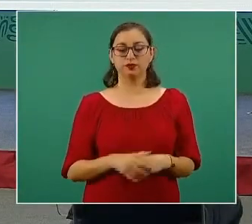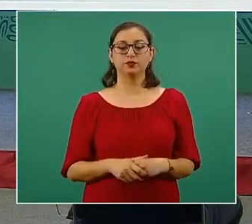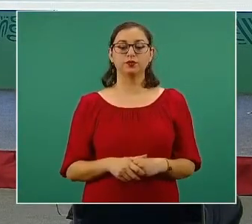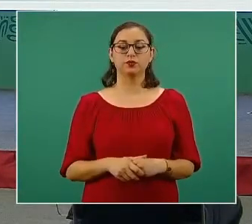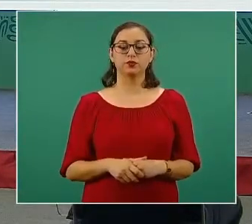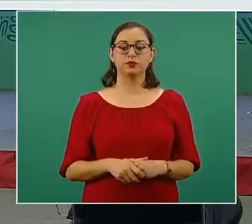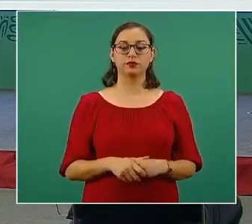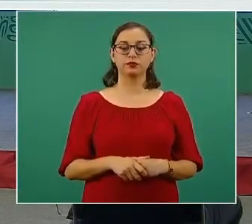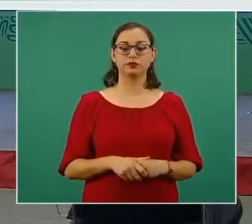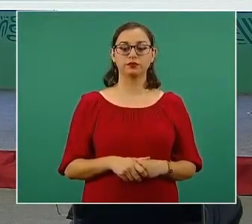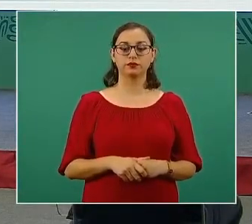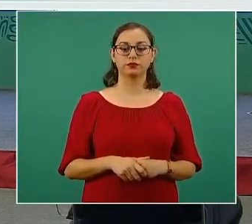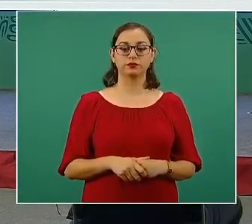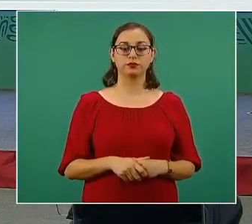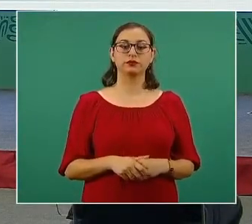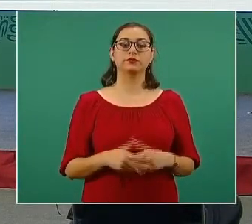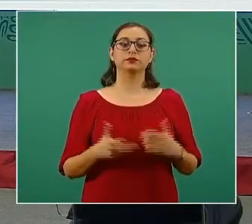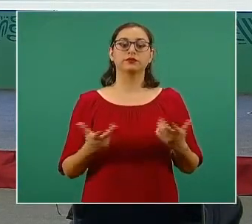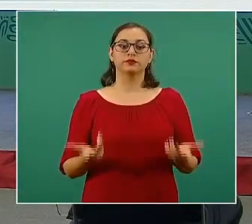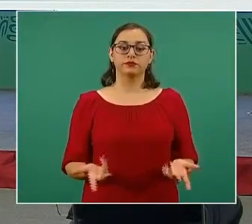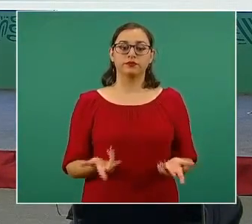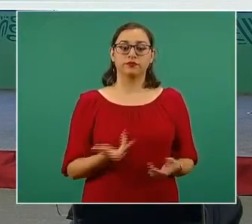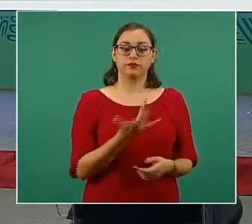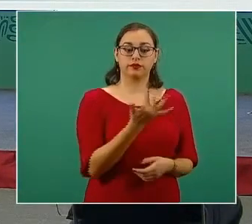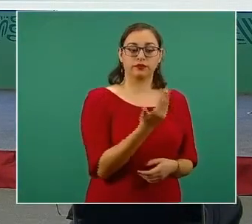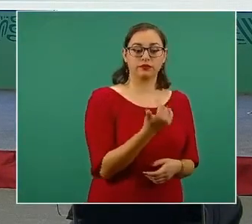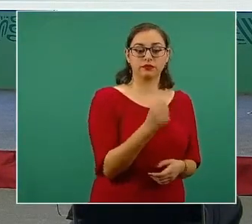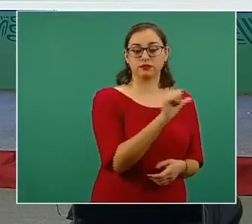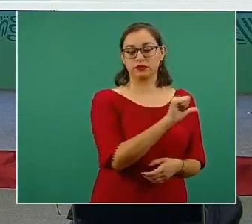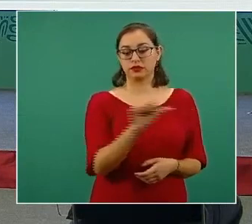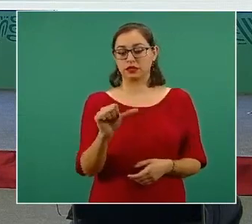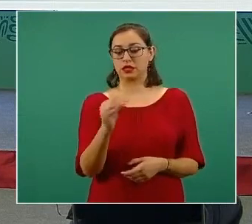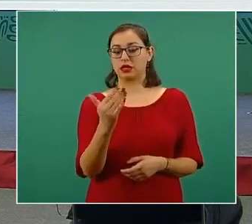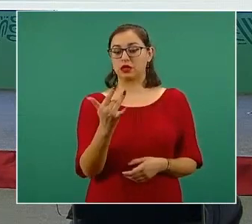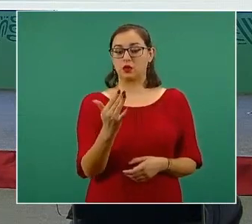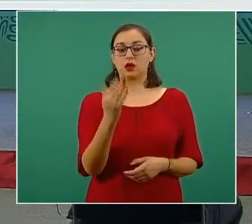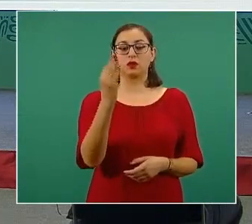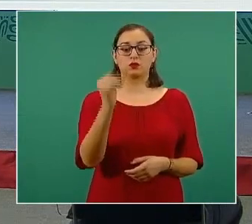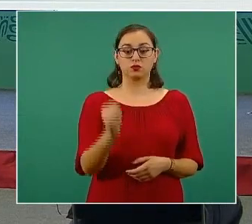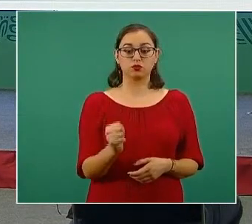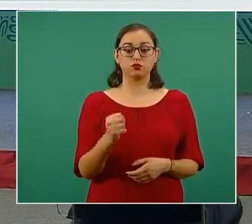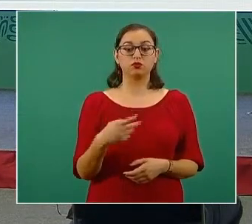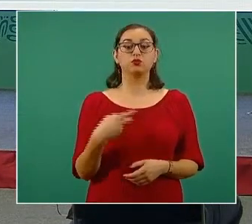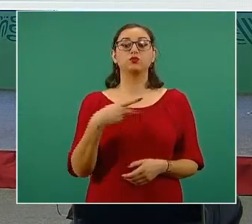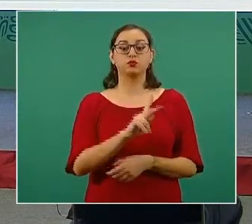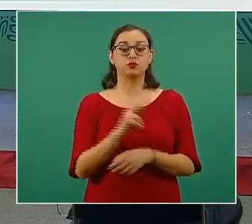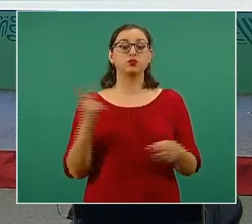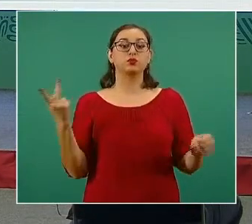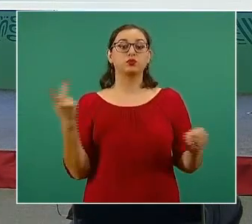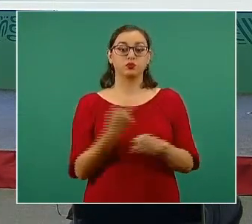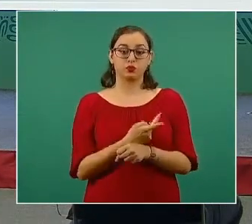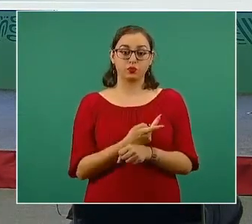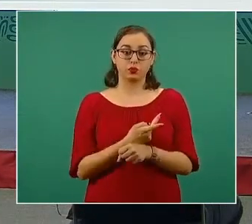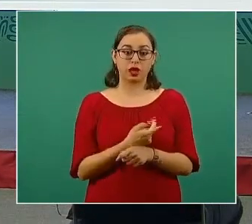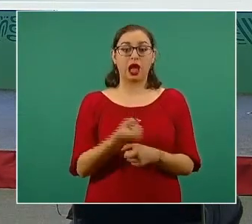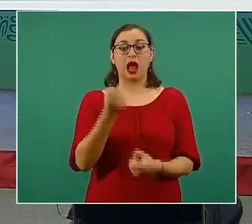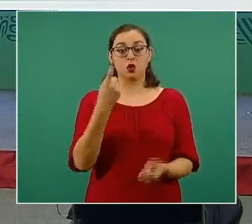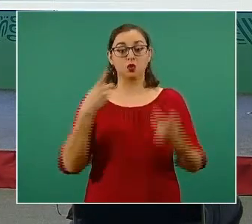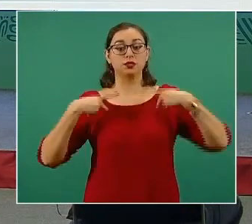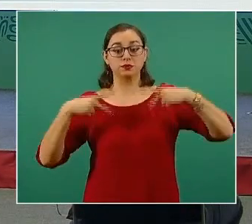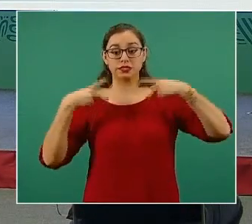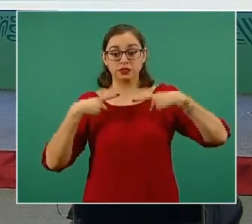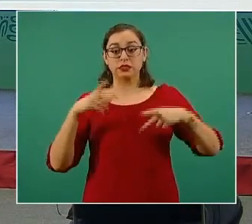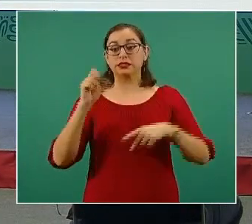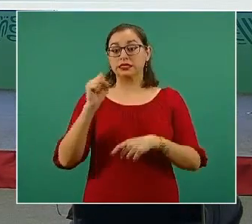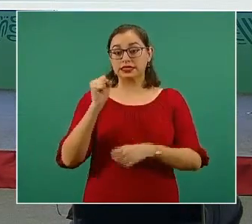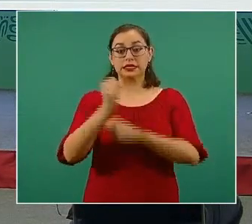la etapa formalmente definida es 50 a 59, tenemos conocimiento de que hay personas de 60 años o más que